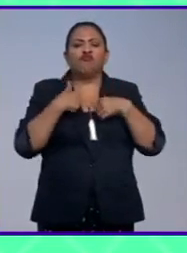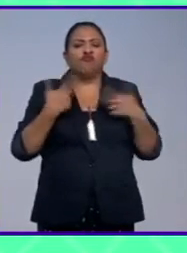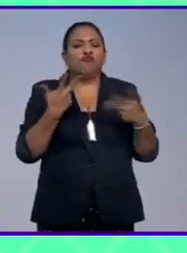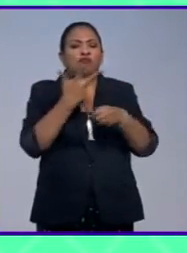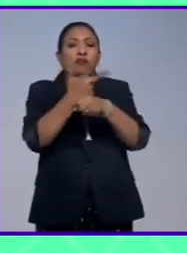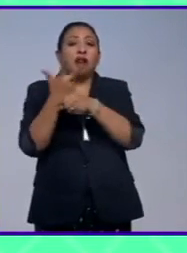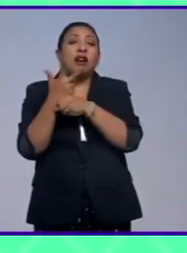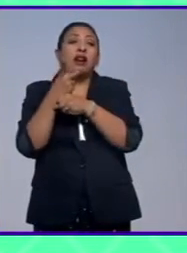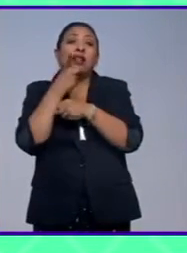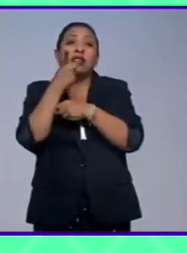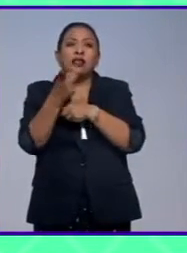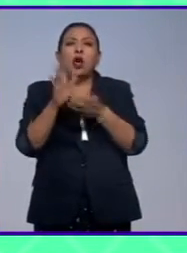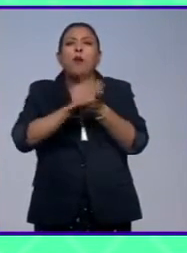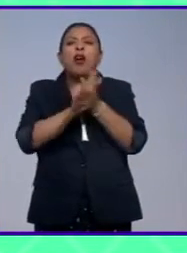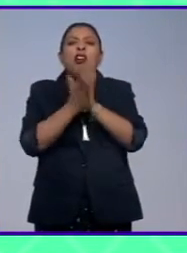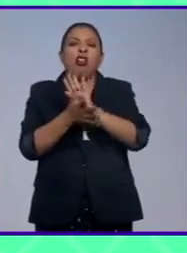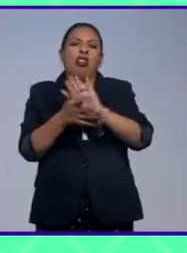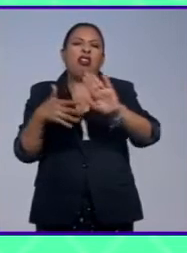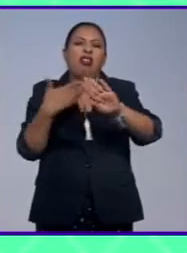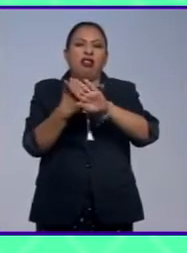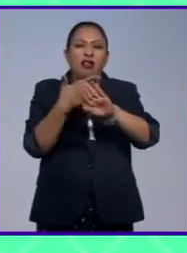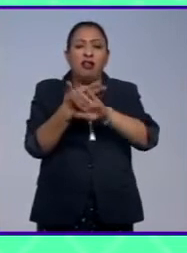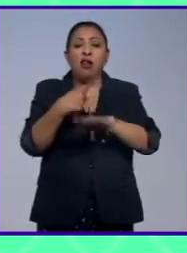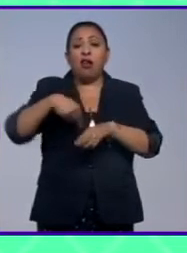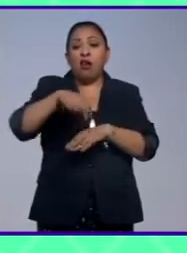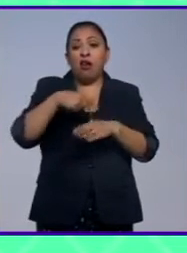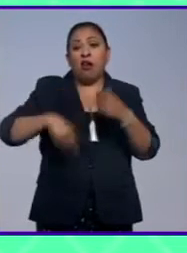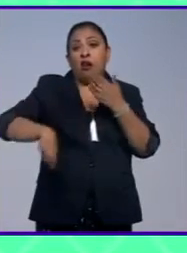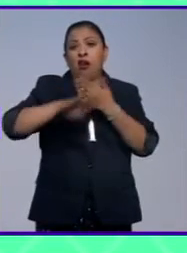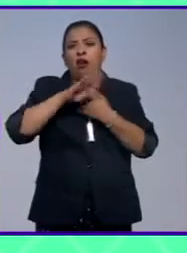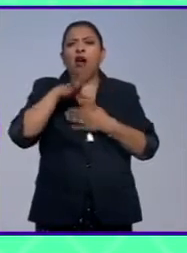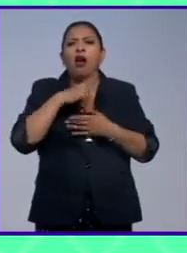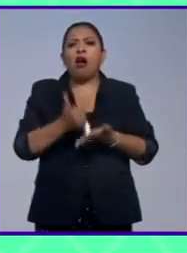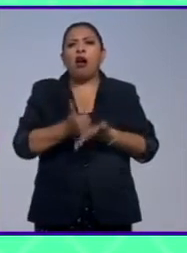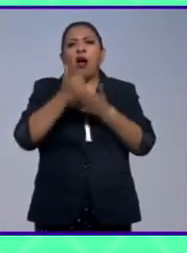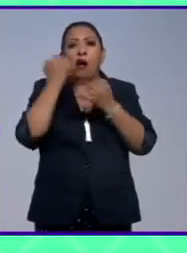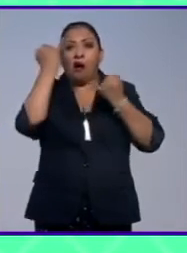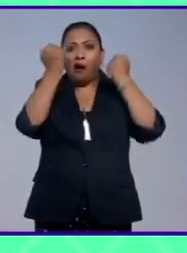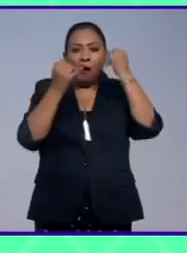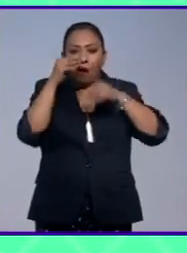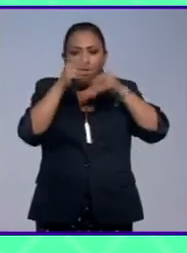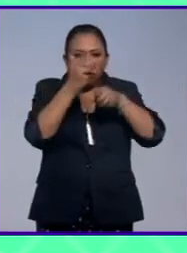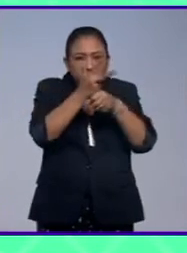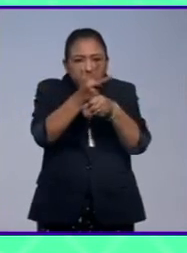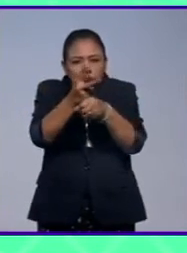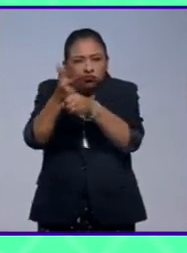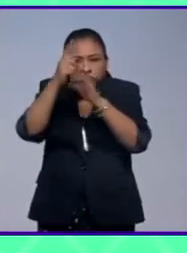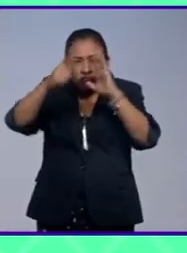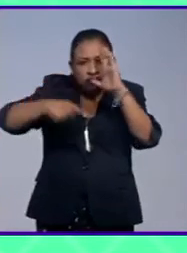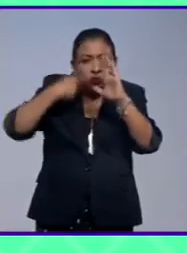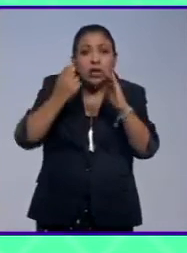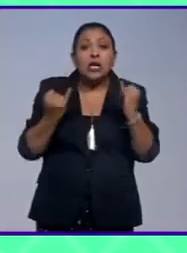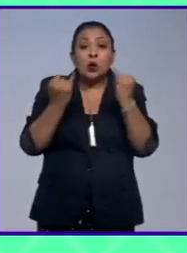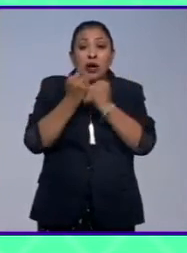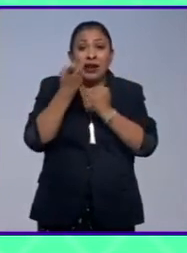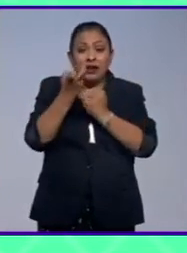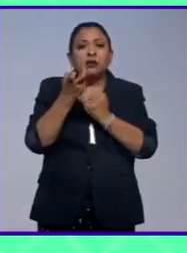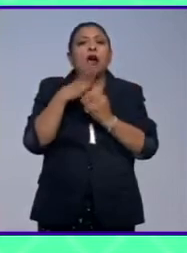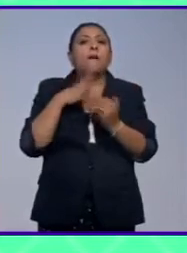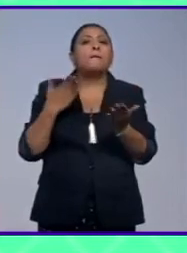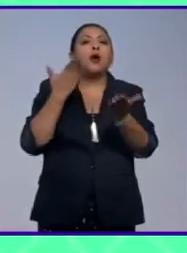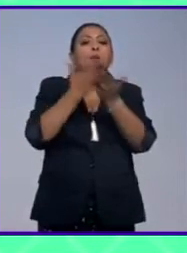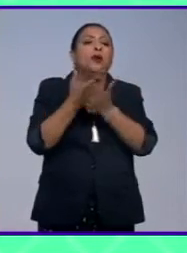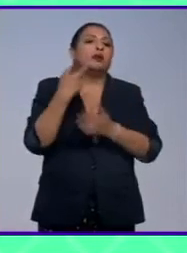llamo prácticas fílmicas de la transgresión, porque hicieron de la transgresión una herramienta creativa, pero también hicieron de la transgresión una